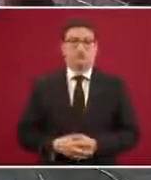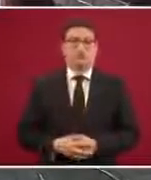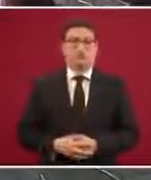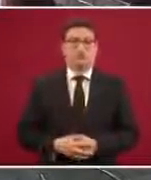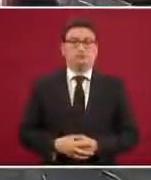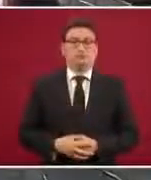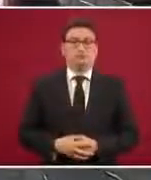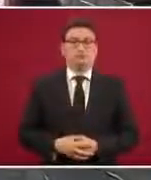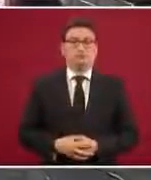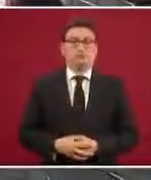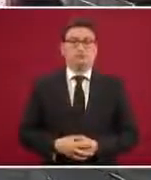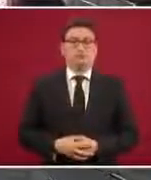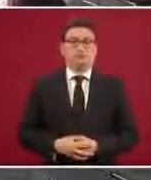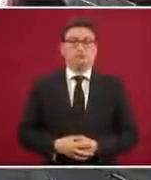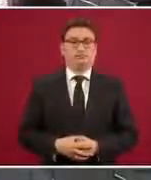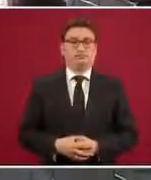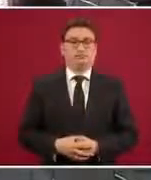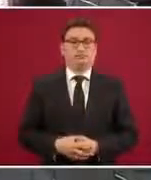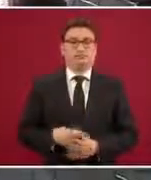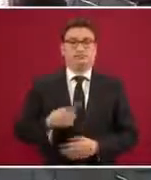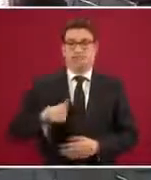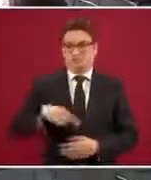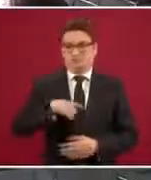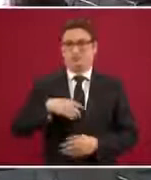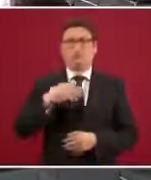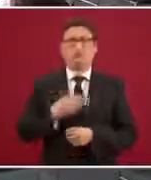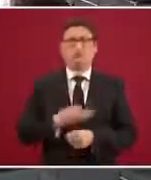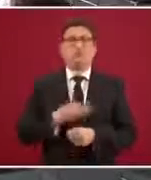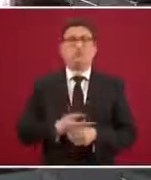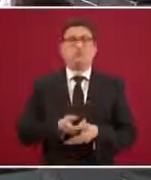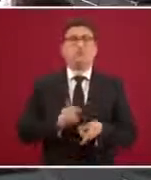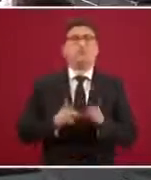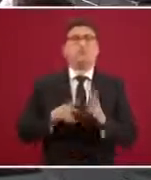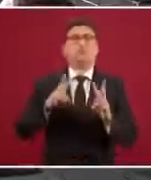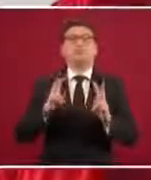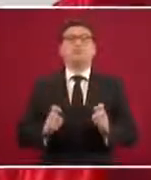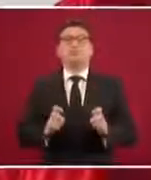pero estamos hablando de asuntos de interés público.